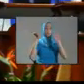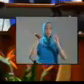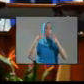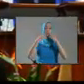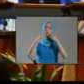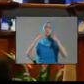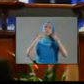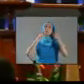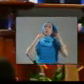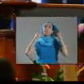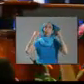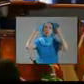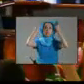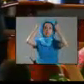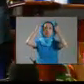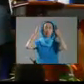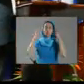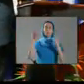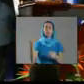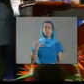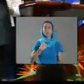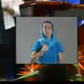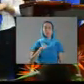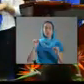que yo pueda hacer